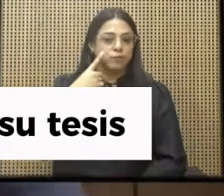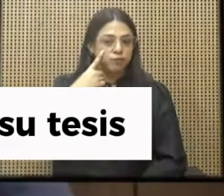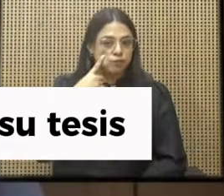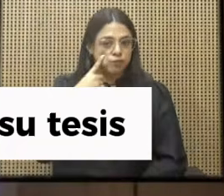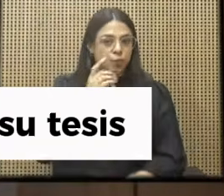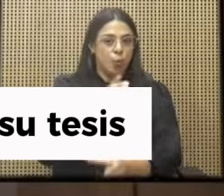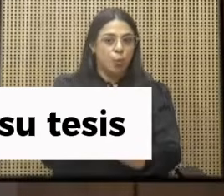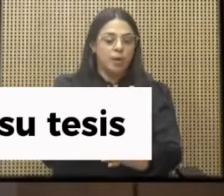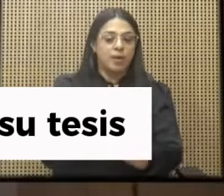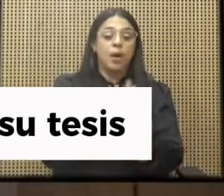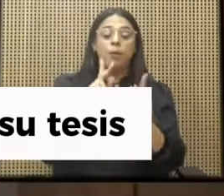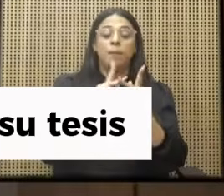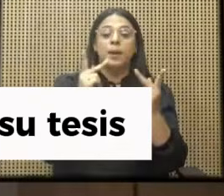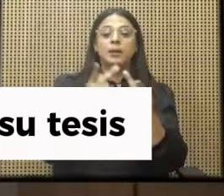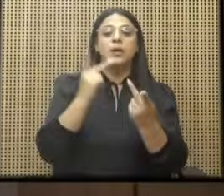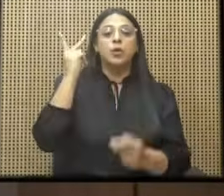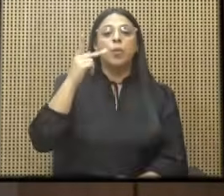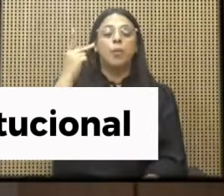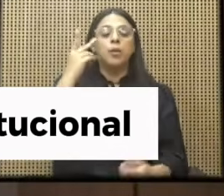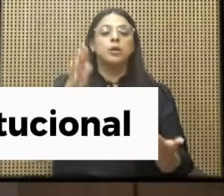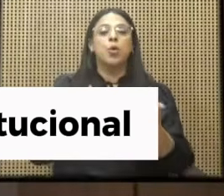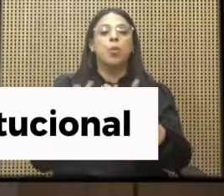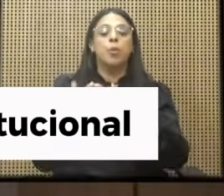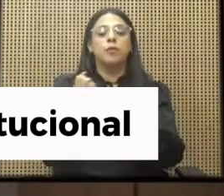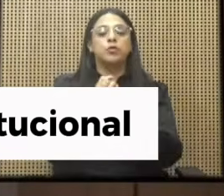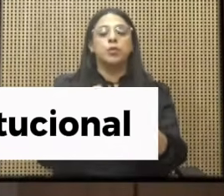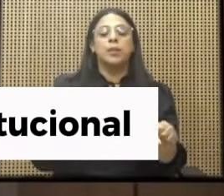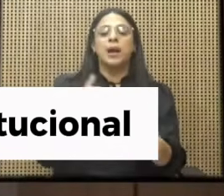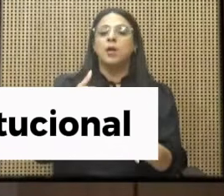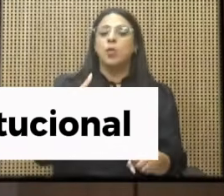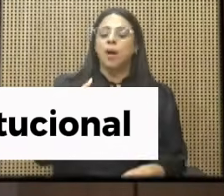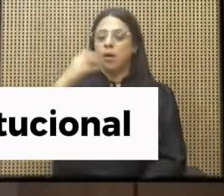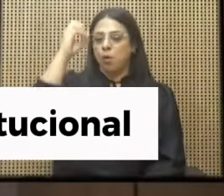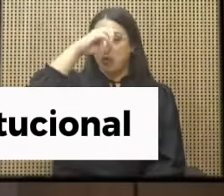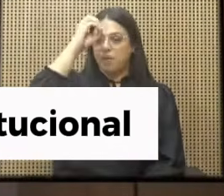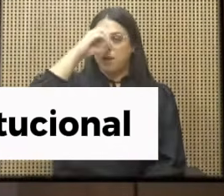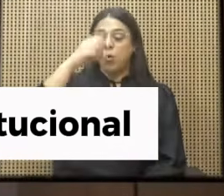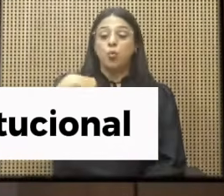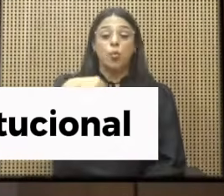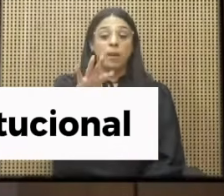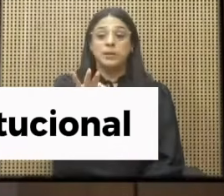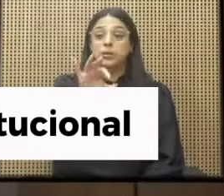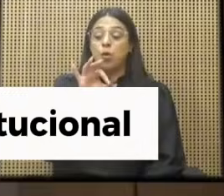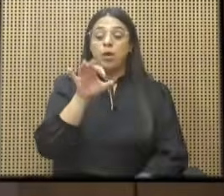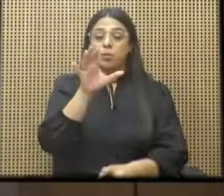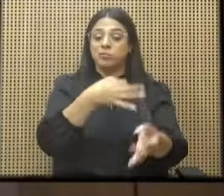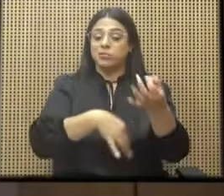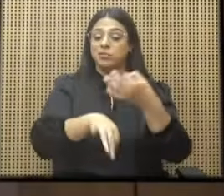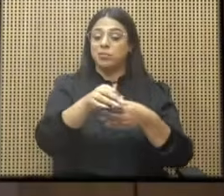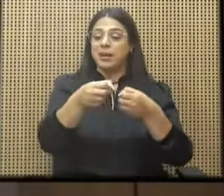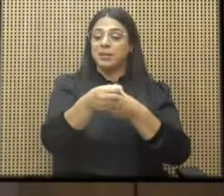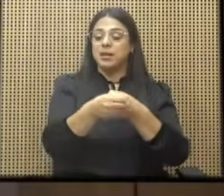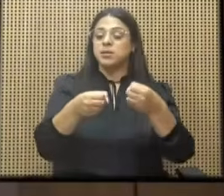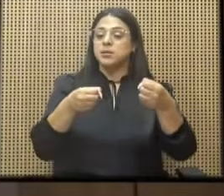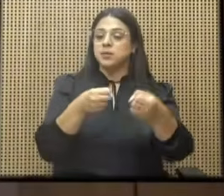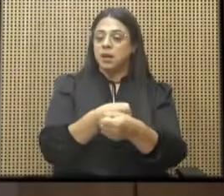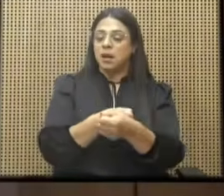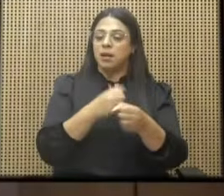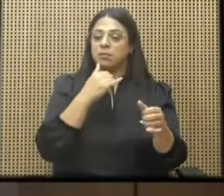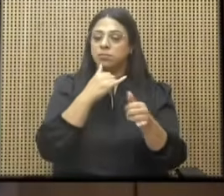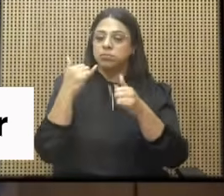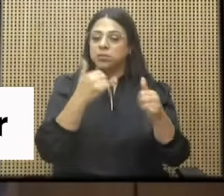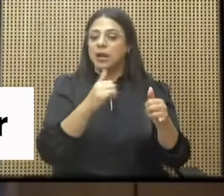de Pueblo Soberano mantiene su tesis. No elige un solo suplente de la sala constitucional de los 18